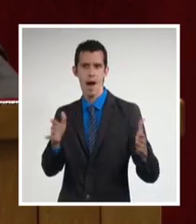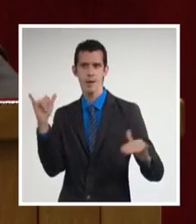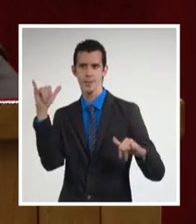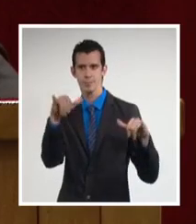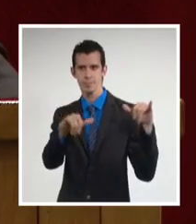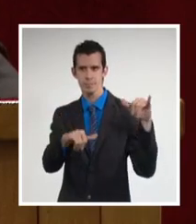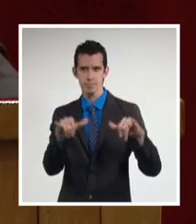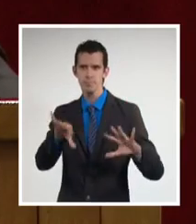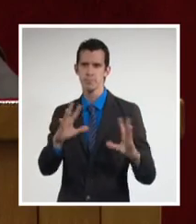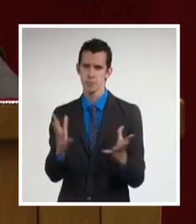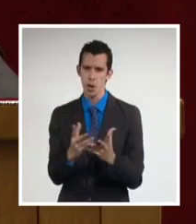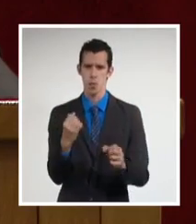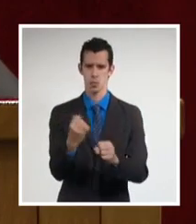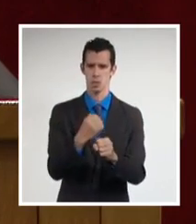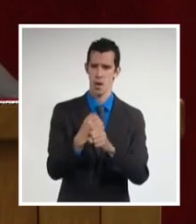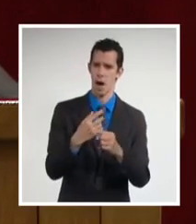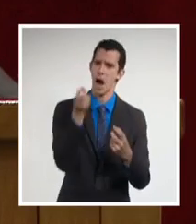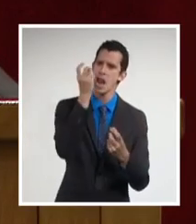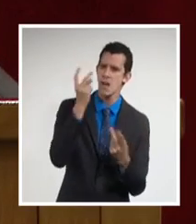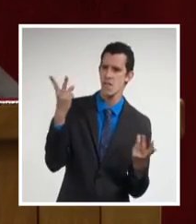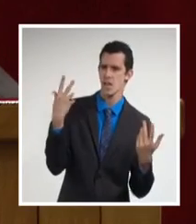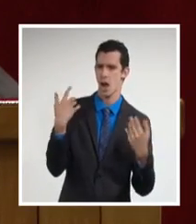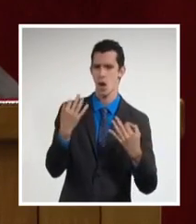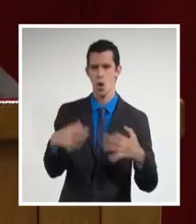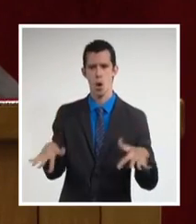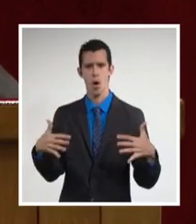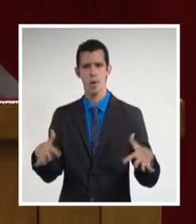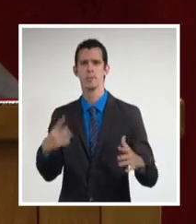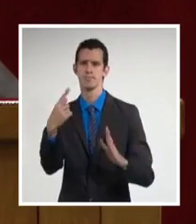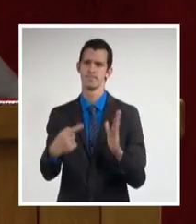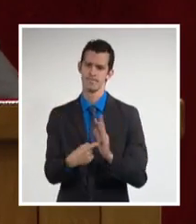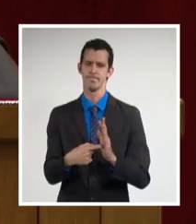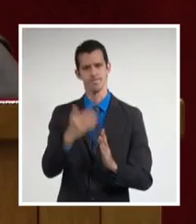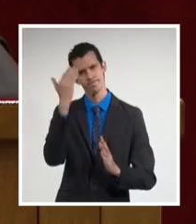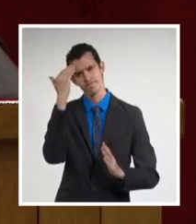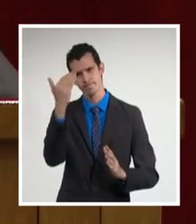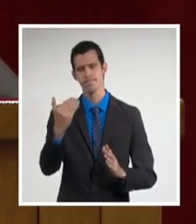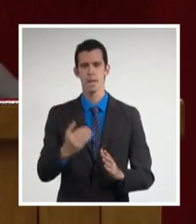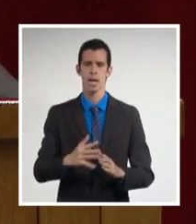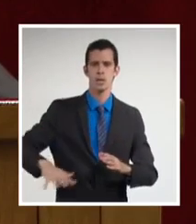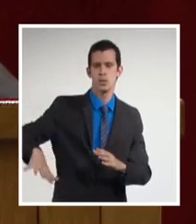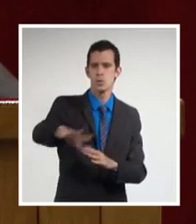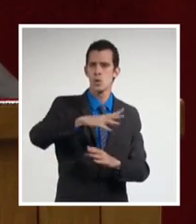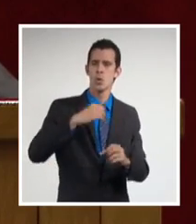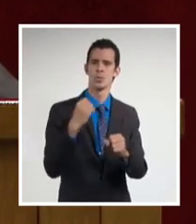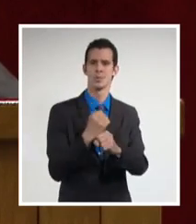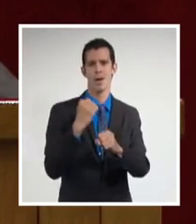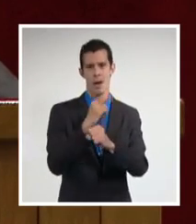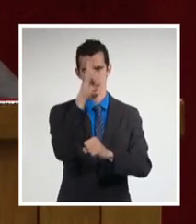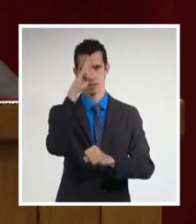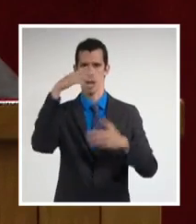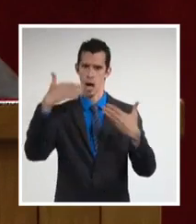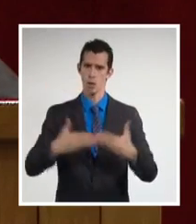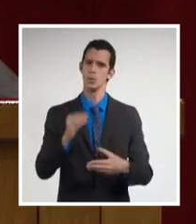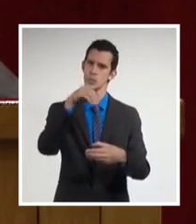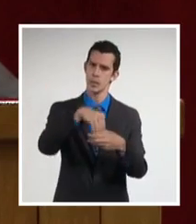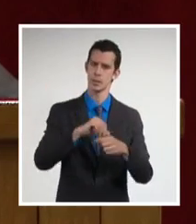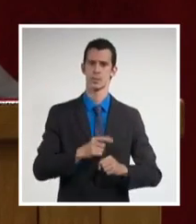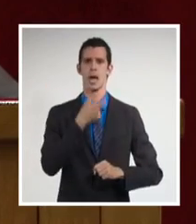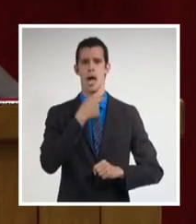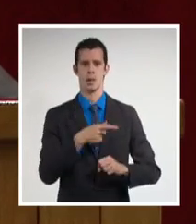no nos cansaremos de transmitir a todo el personal de la salud involucrado en el control de la epidemia, a los